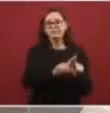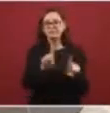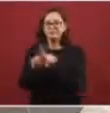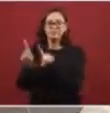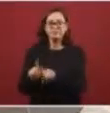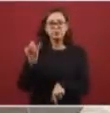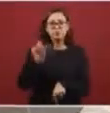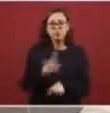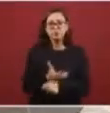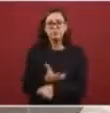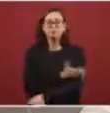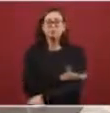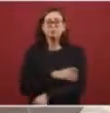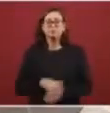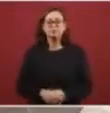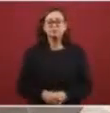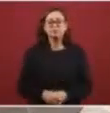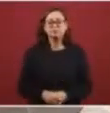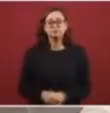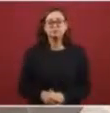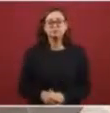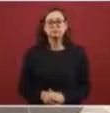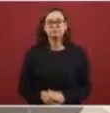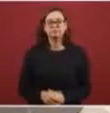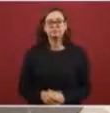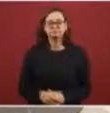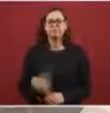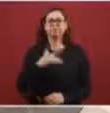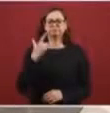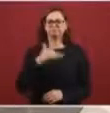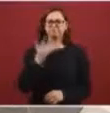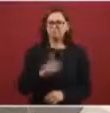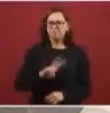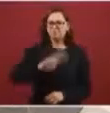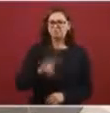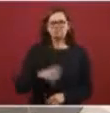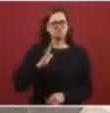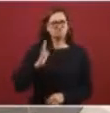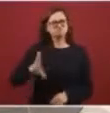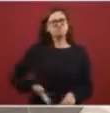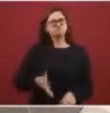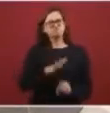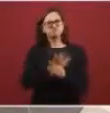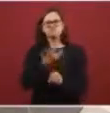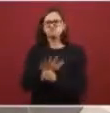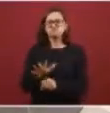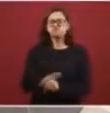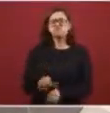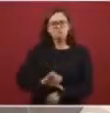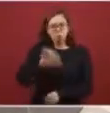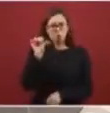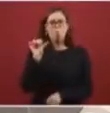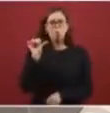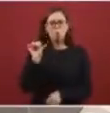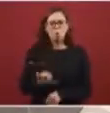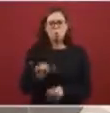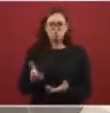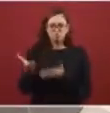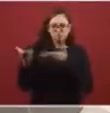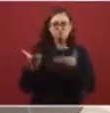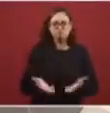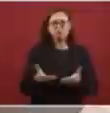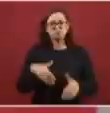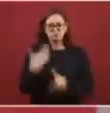mañana. Es para mí un motivo de orgullo y de gran satisfacción este día abanderar a la